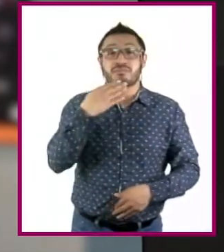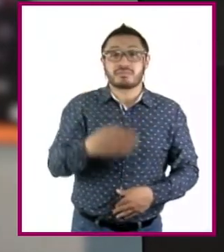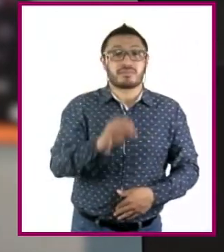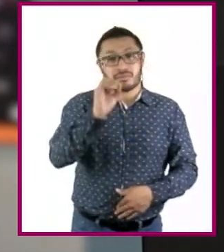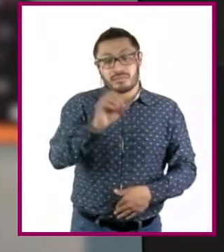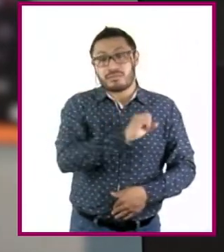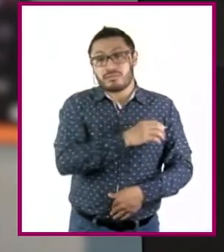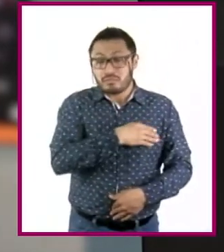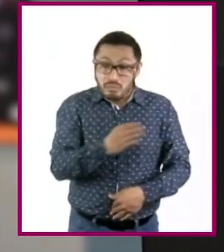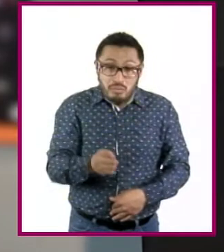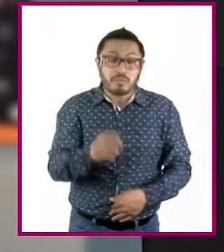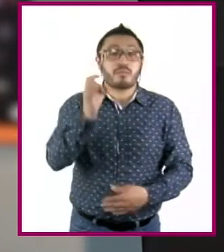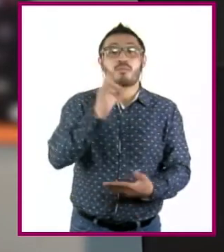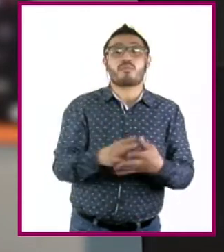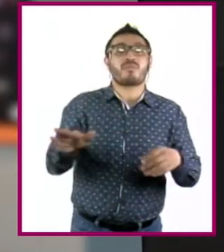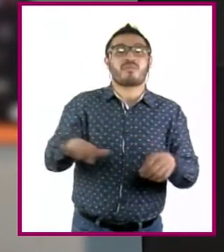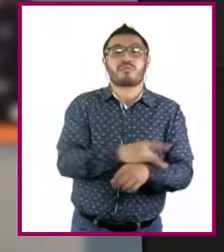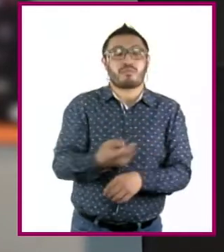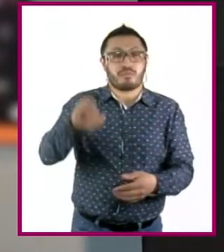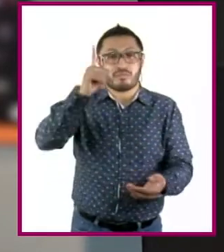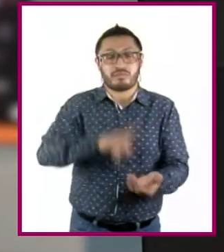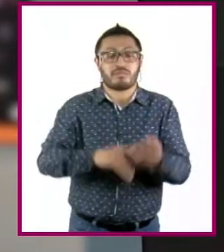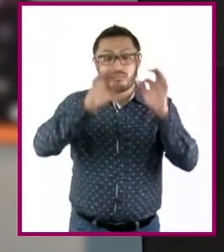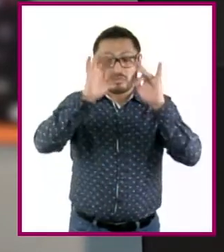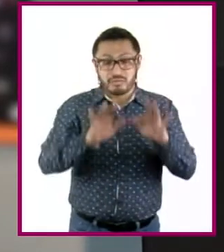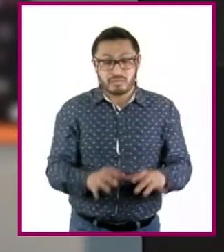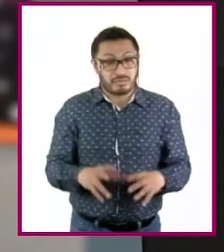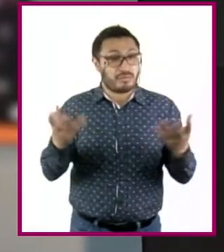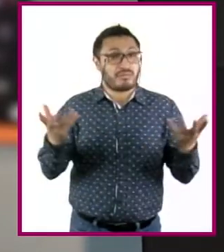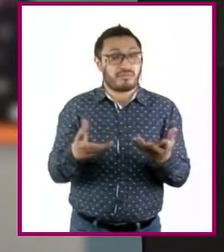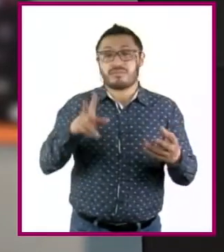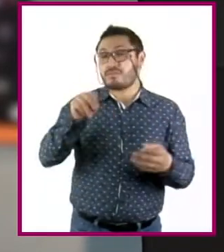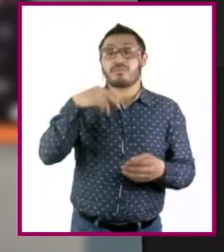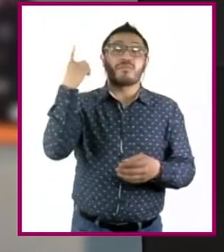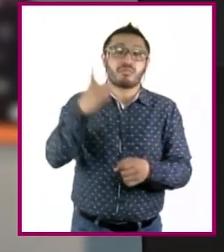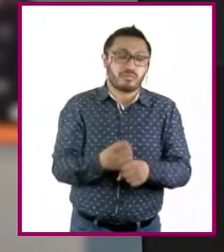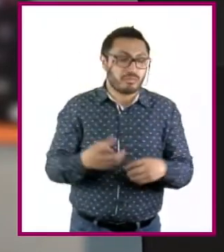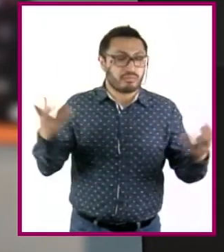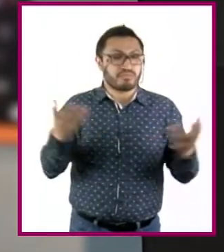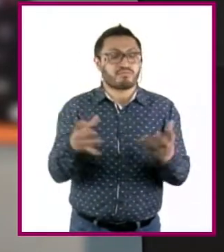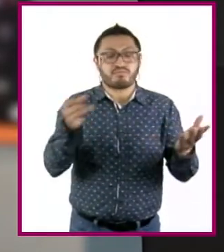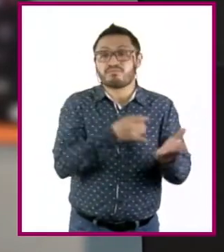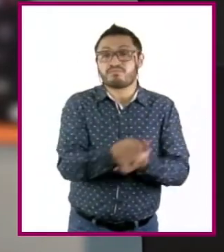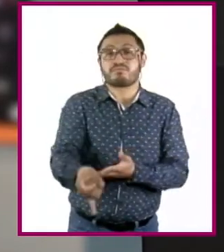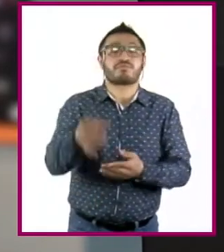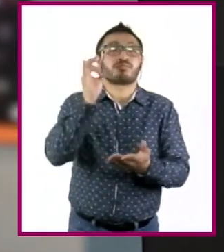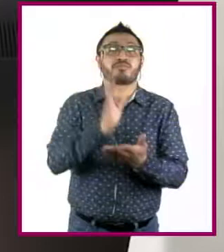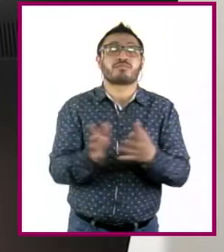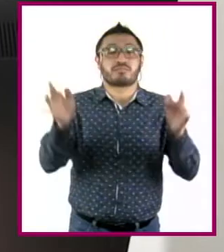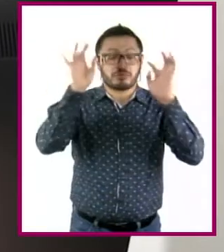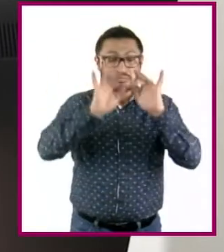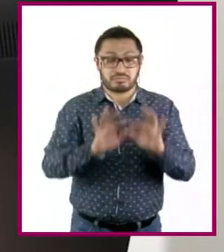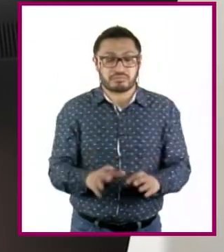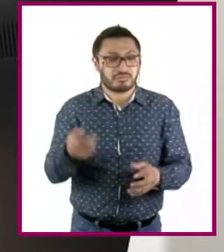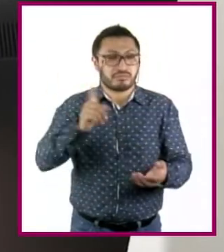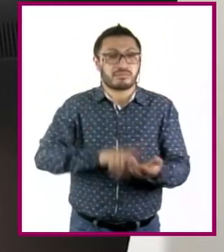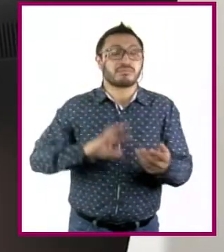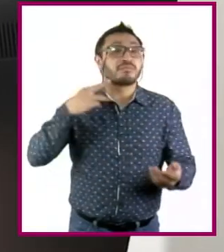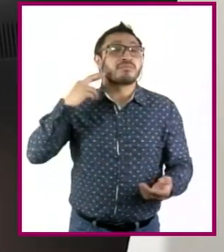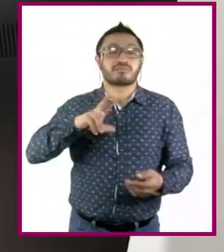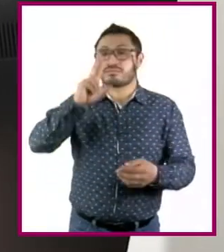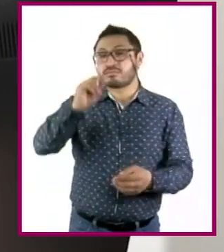bueno, sino porque está programada para hacerlo. No sería su voluntad lo que la moviera a decidir, sino su programación. No es